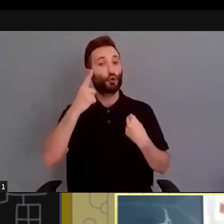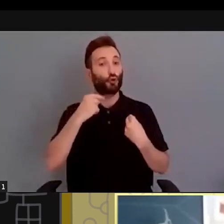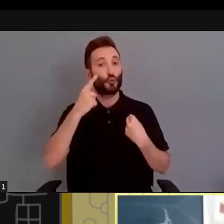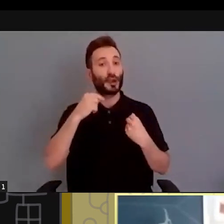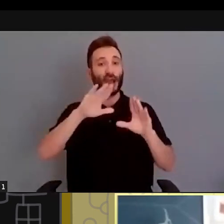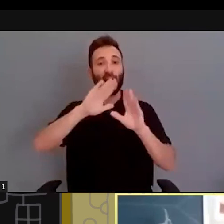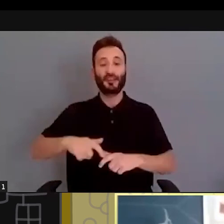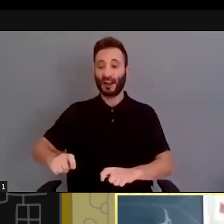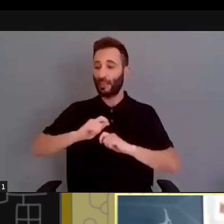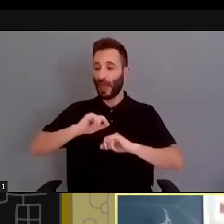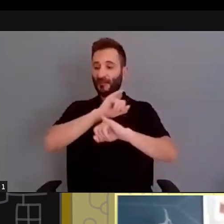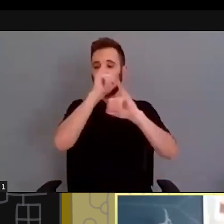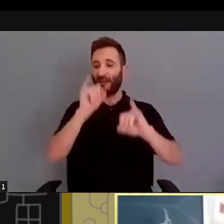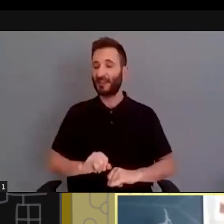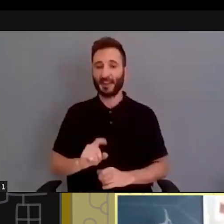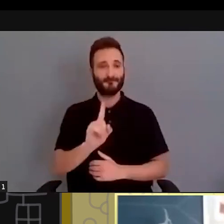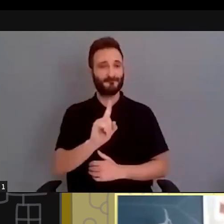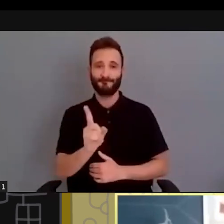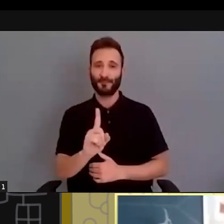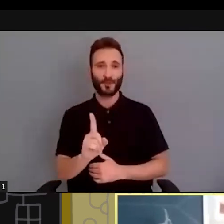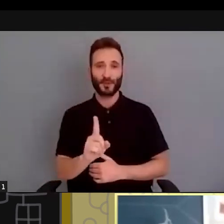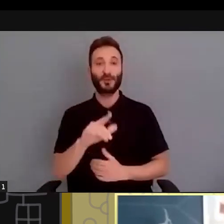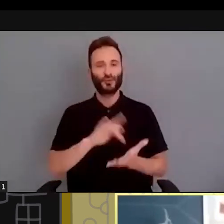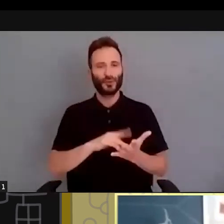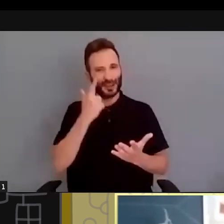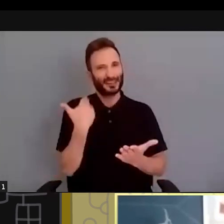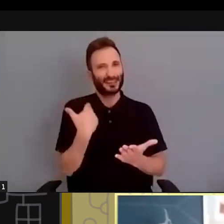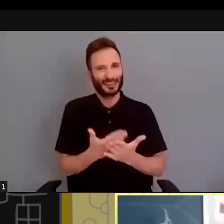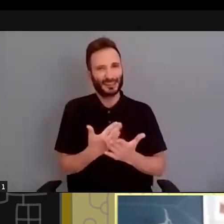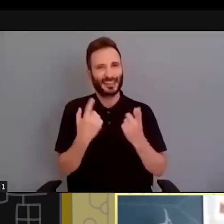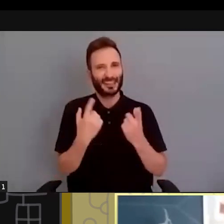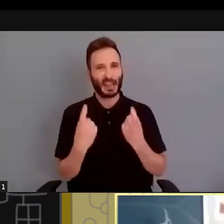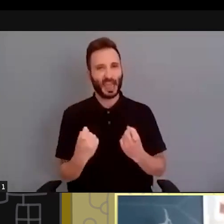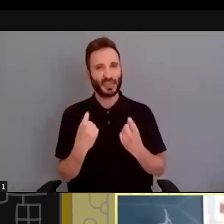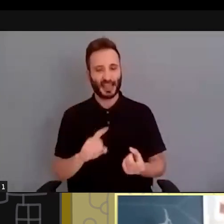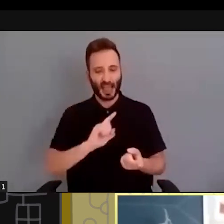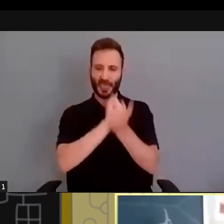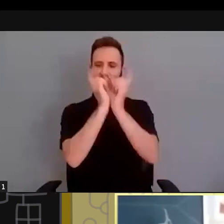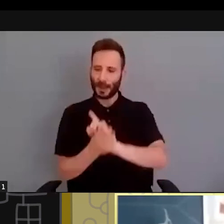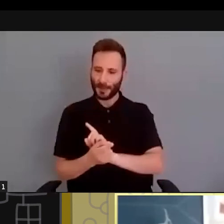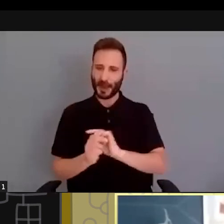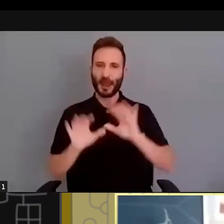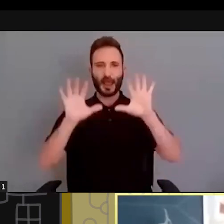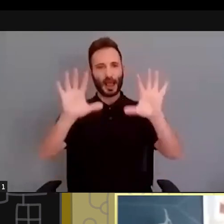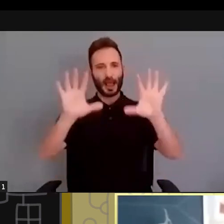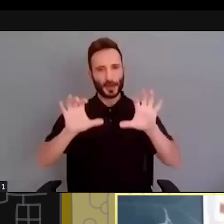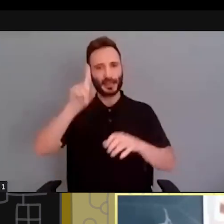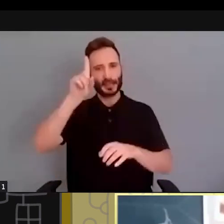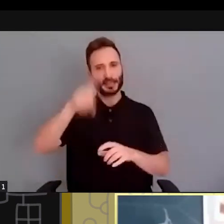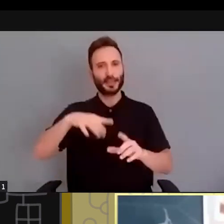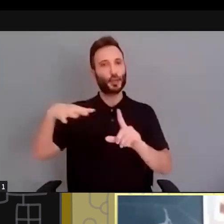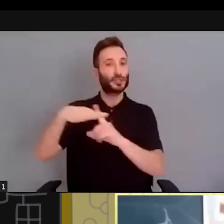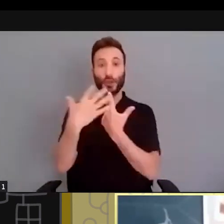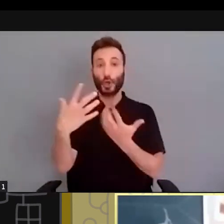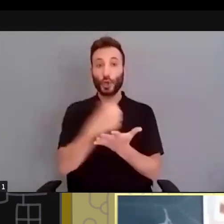hacen felices y que nuestra necesidad es cambiar, aprender, explorar todo el rato.